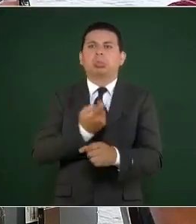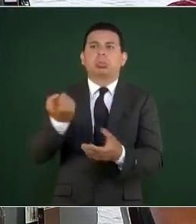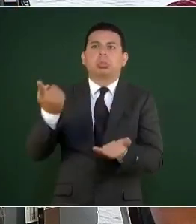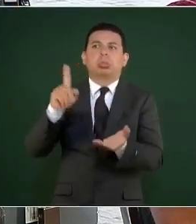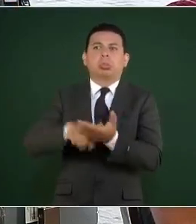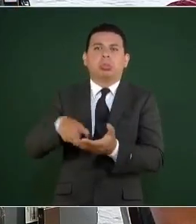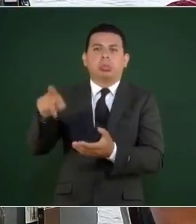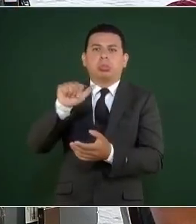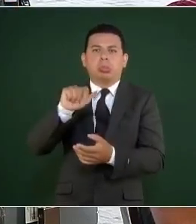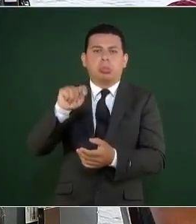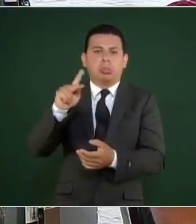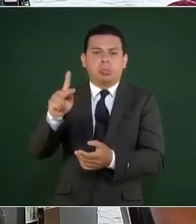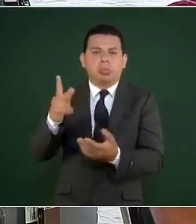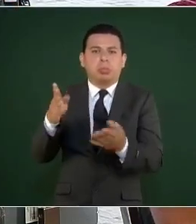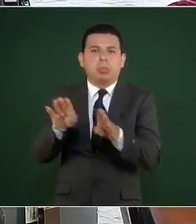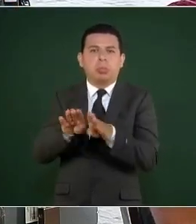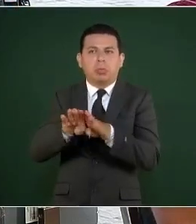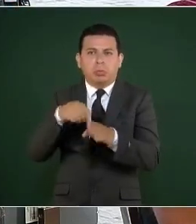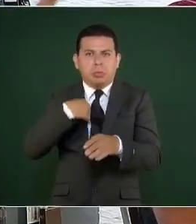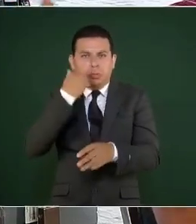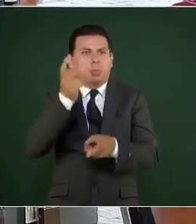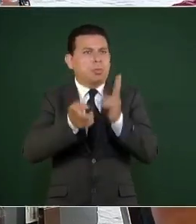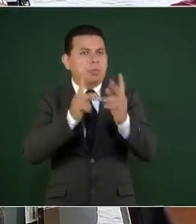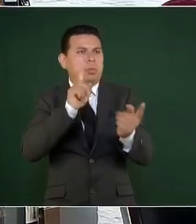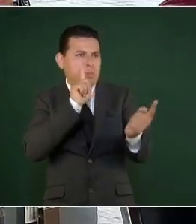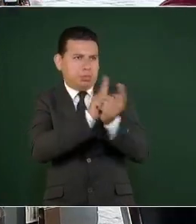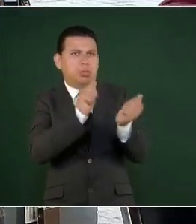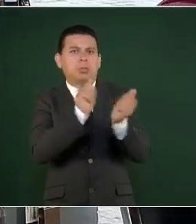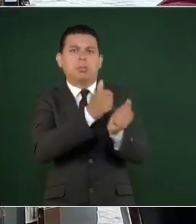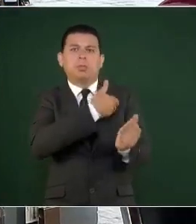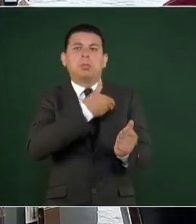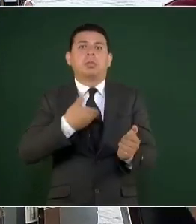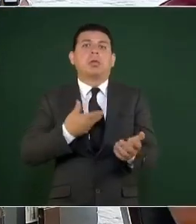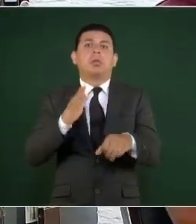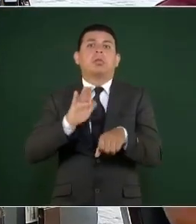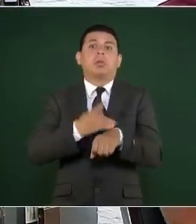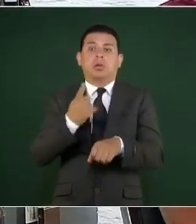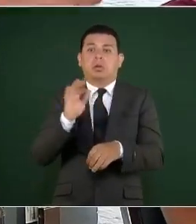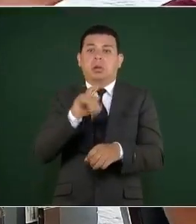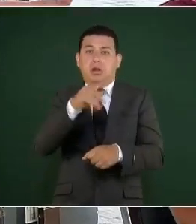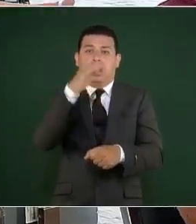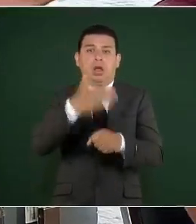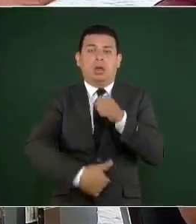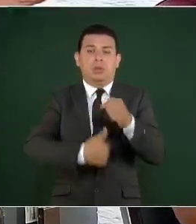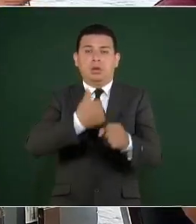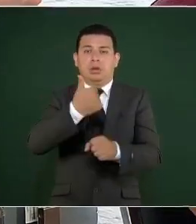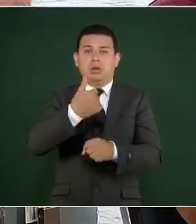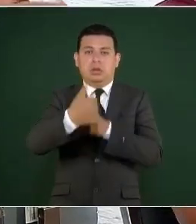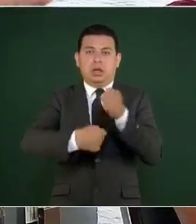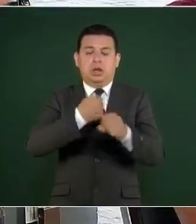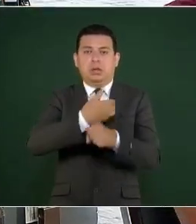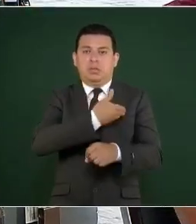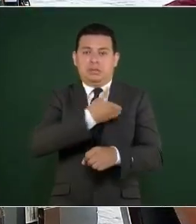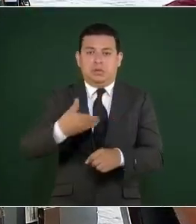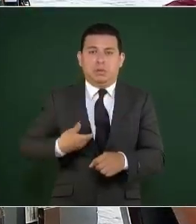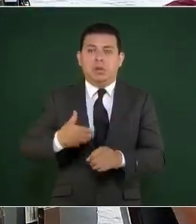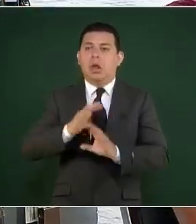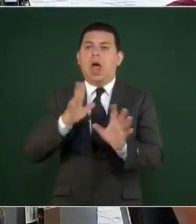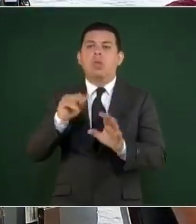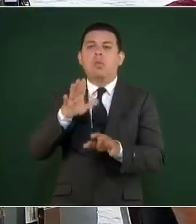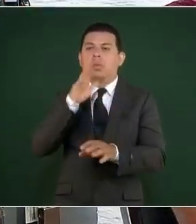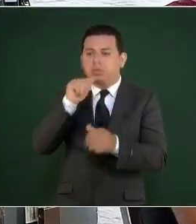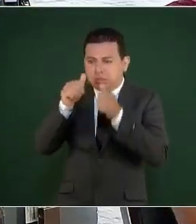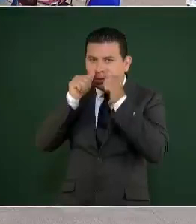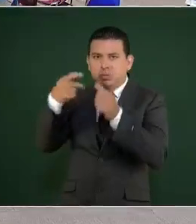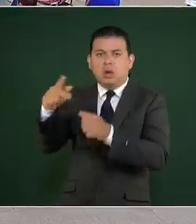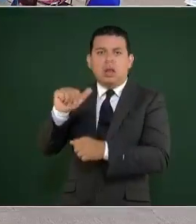Ya lo han platicado, creo, personalmente con usted, pero temen que se concluya su sexenio y que no puedan tener una solución a su situación